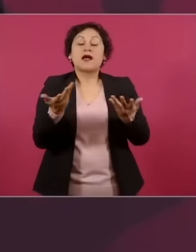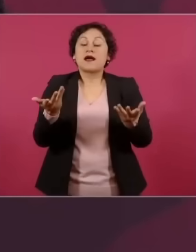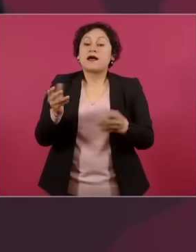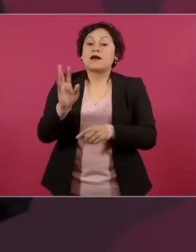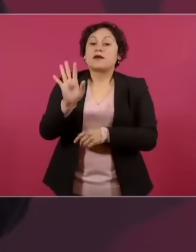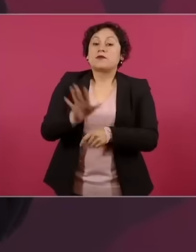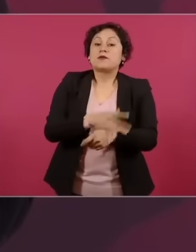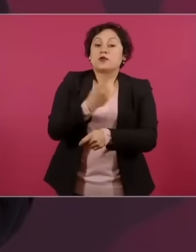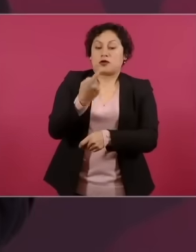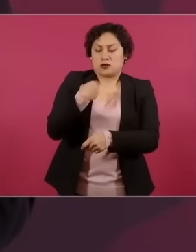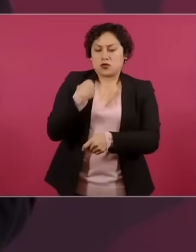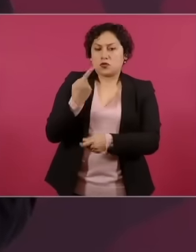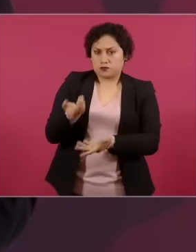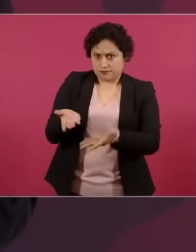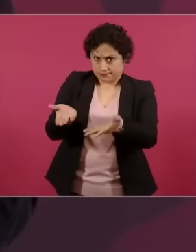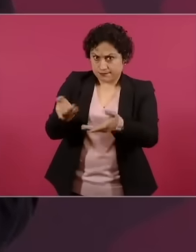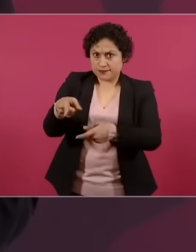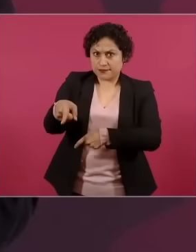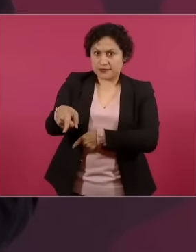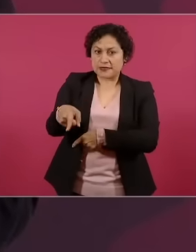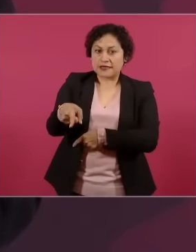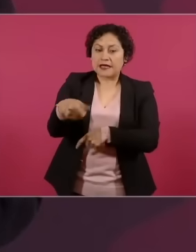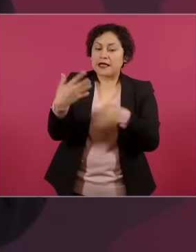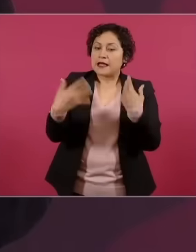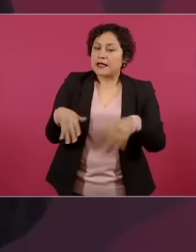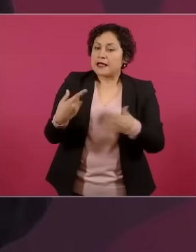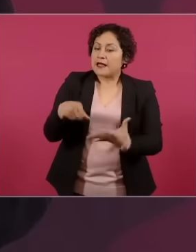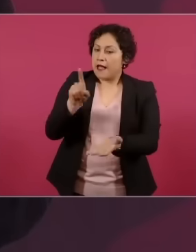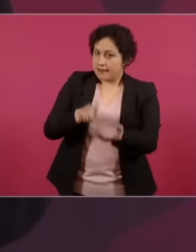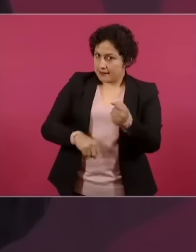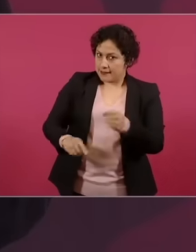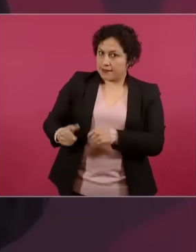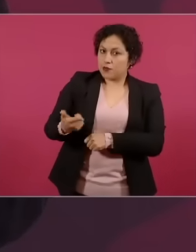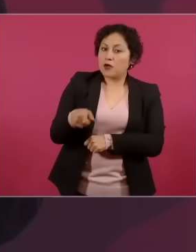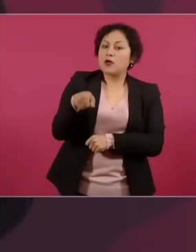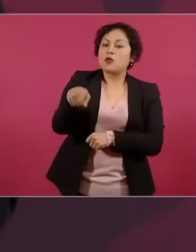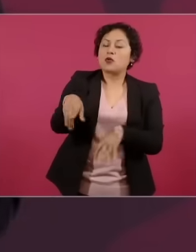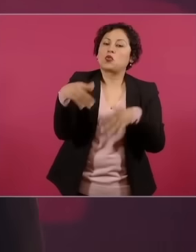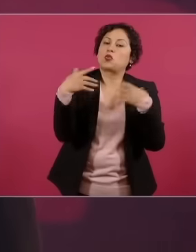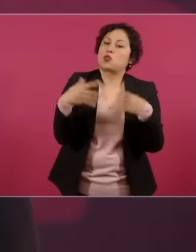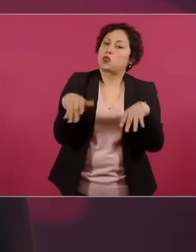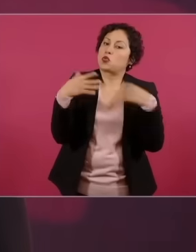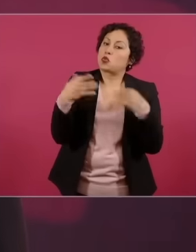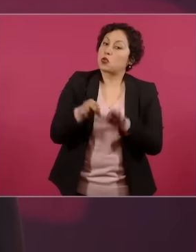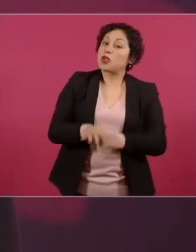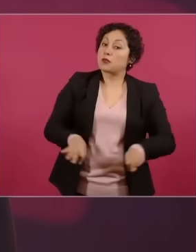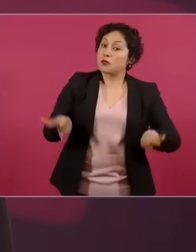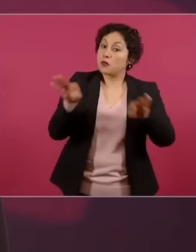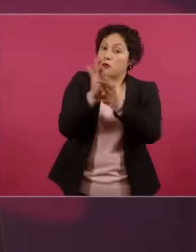hay un fenómeno, fíjate. Es un fenómeno muy interesante de analizar.